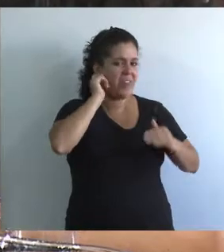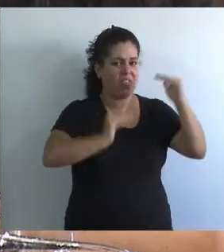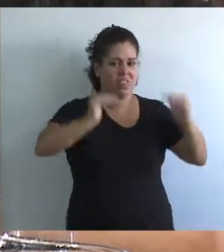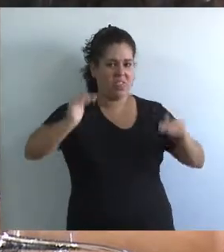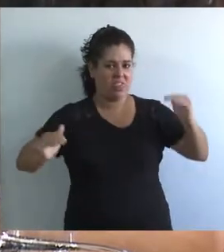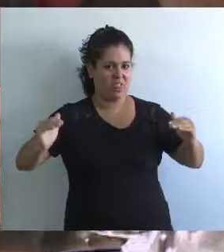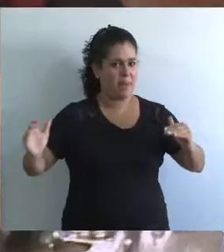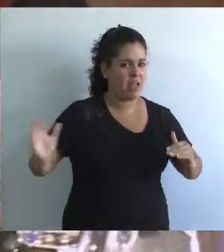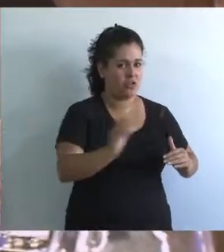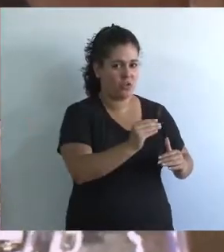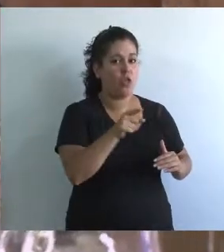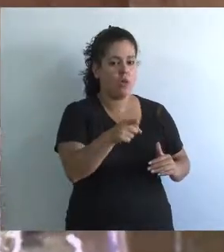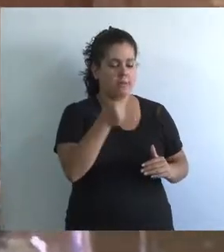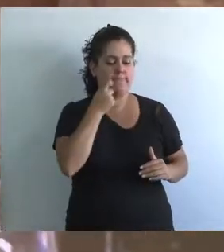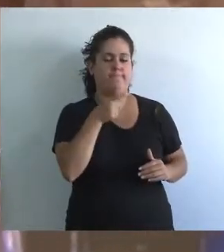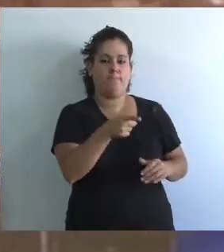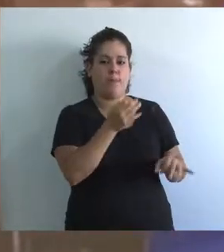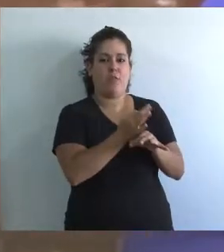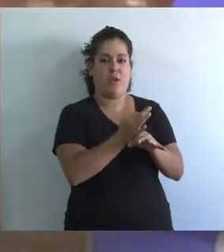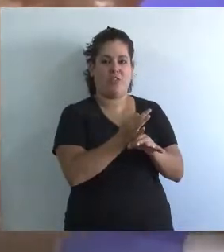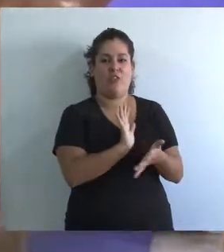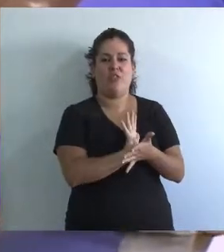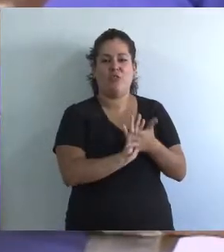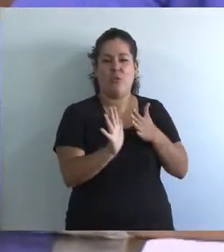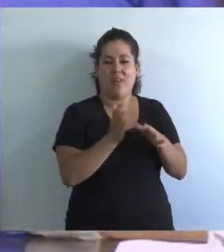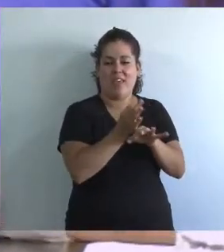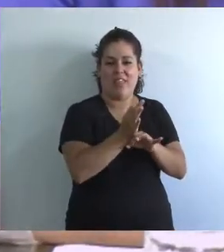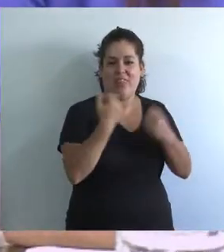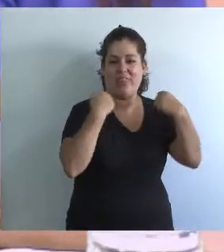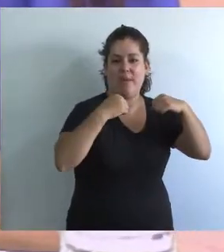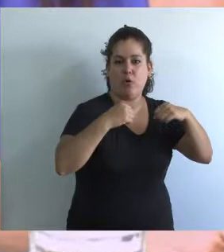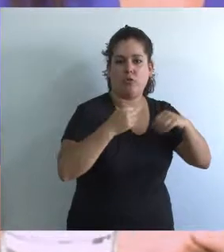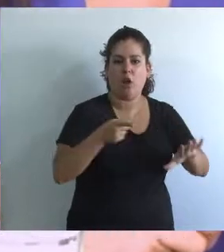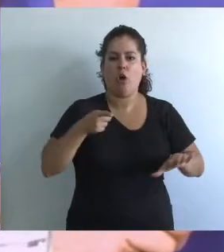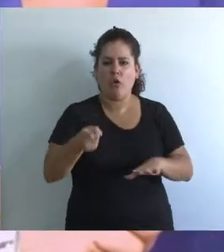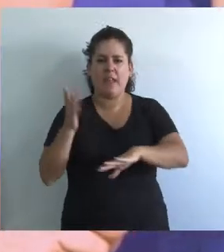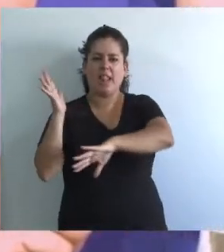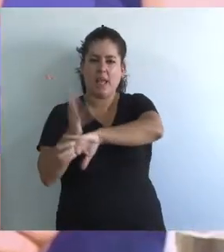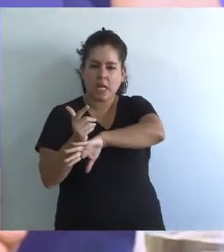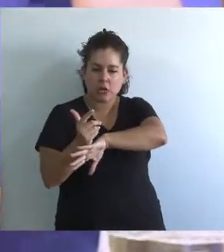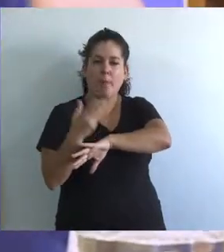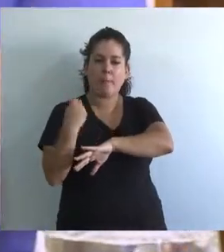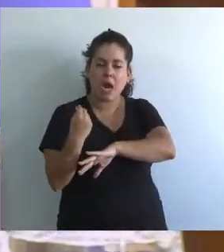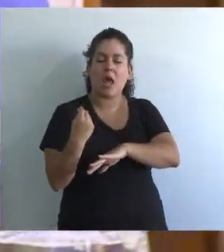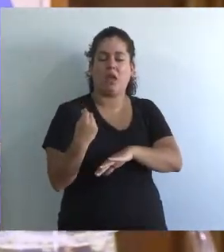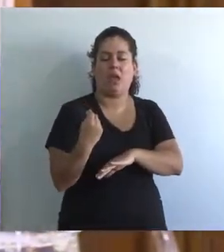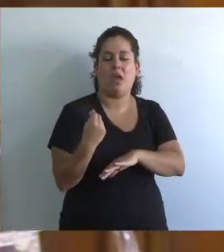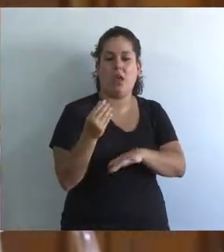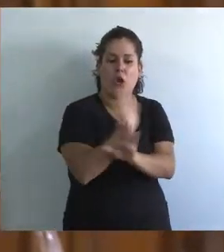tiene también que ver con la detección de vocación para el deporte, con la contención contra el delito, para que